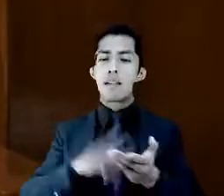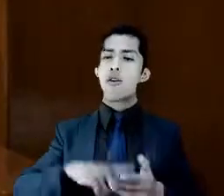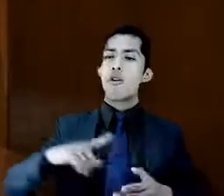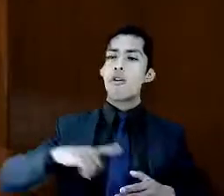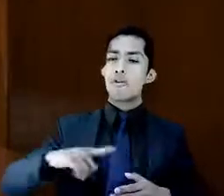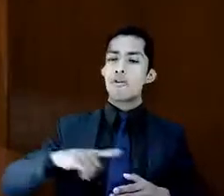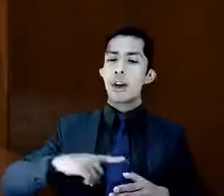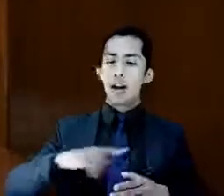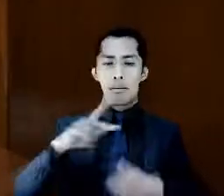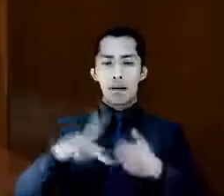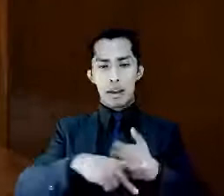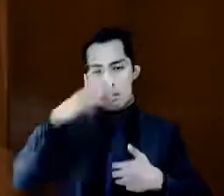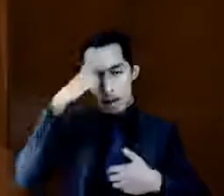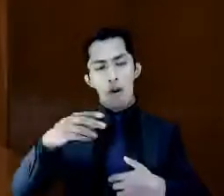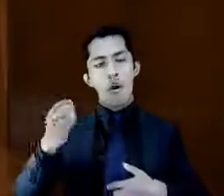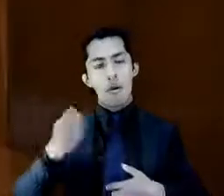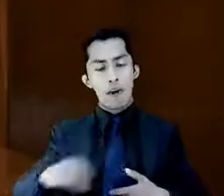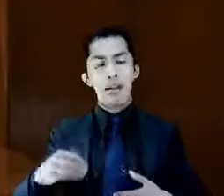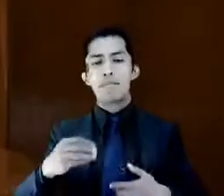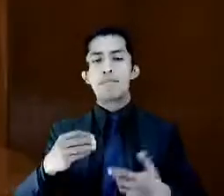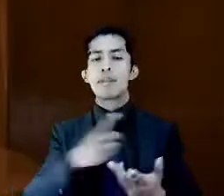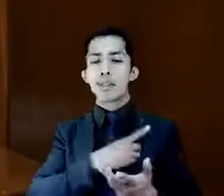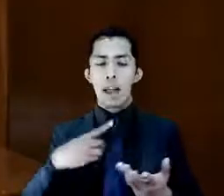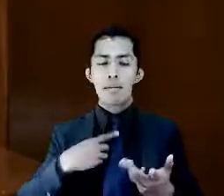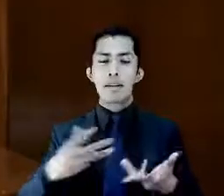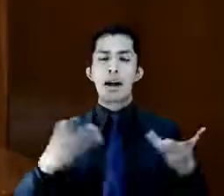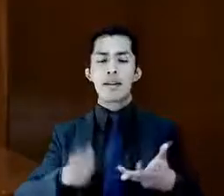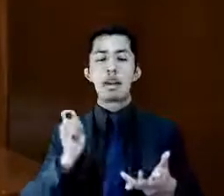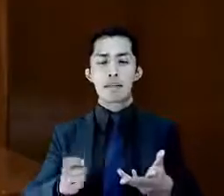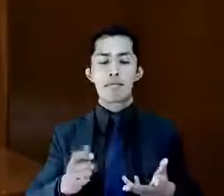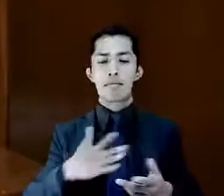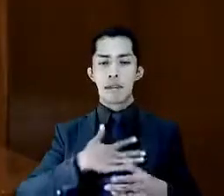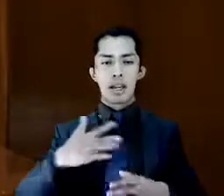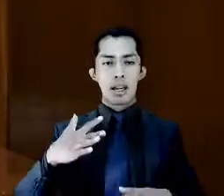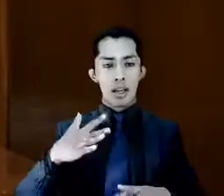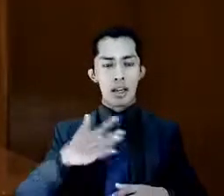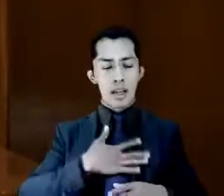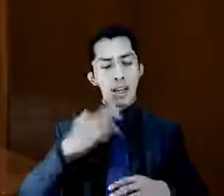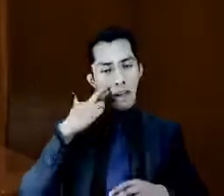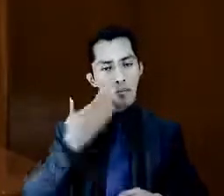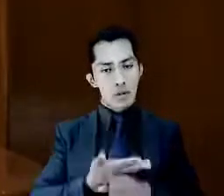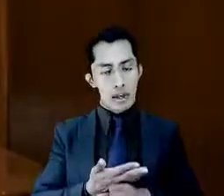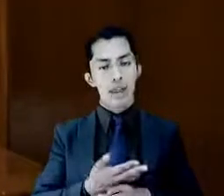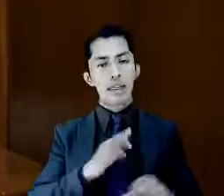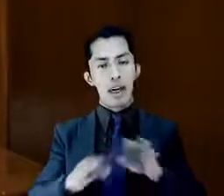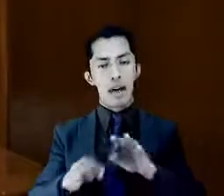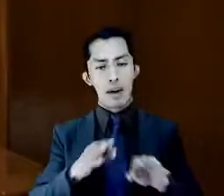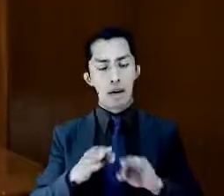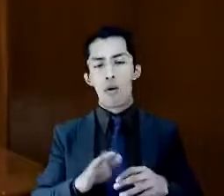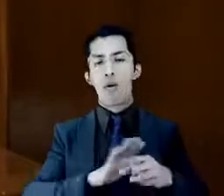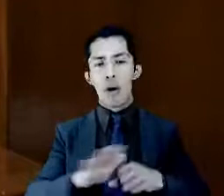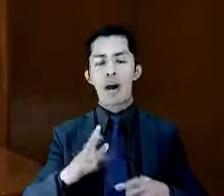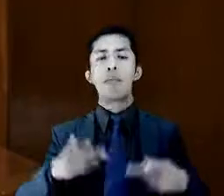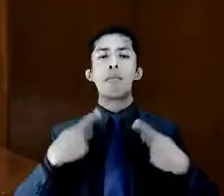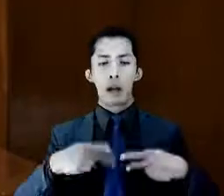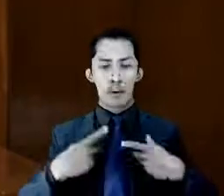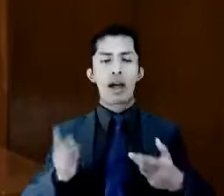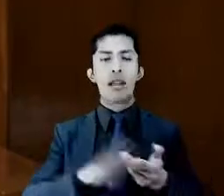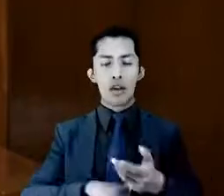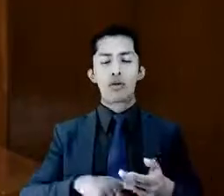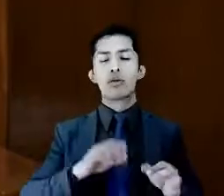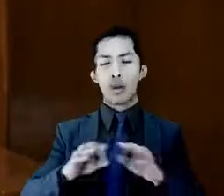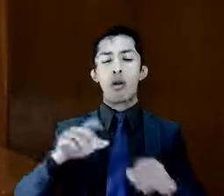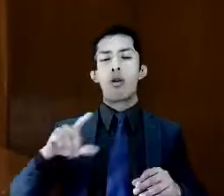país nos obligan a realizar lo conducente desde nuestro ámbito de competencia, que son las personas servidoras